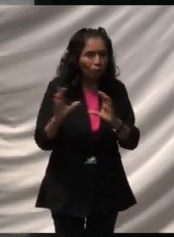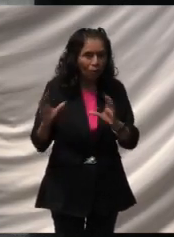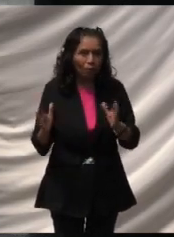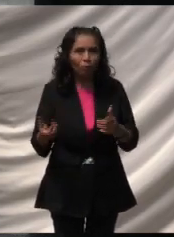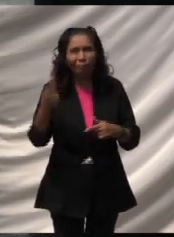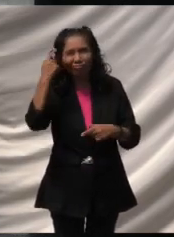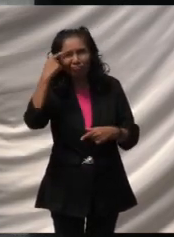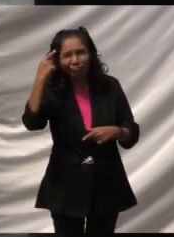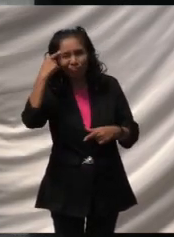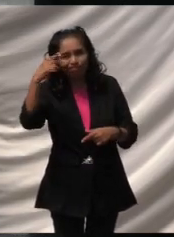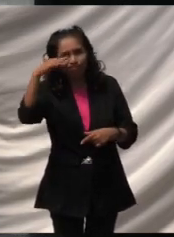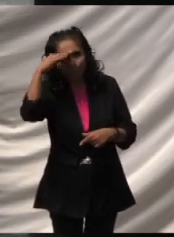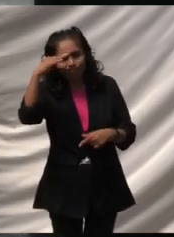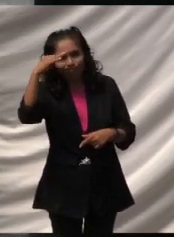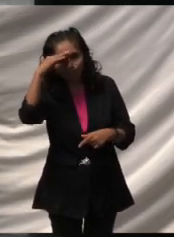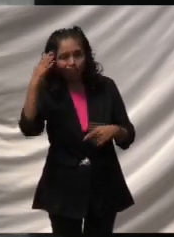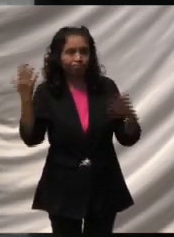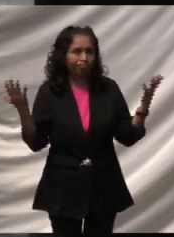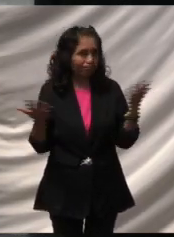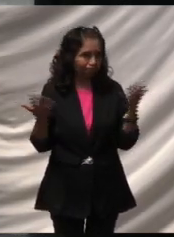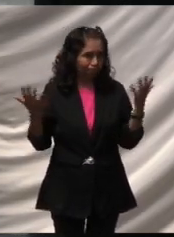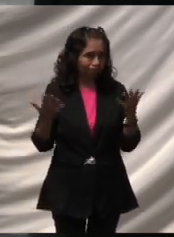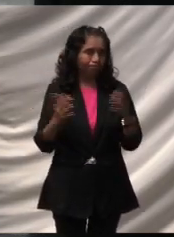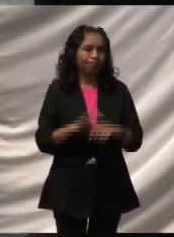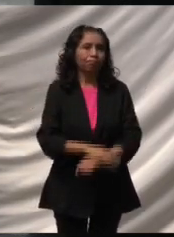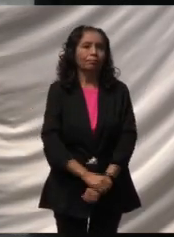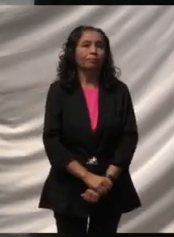tener conciencia de cada acción que hacemos.